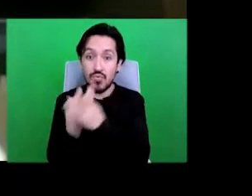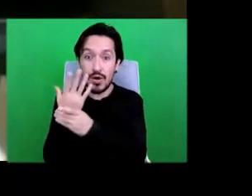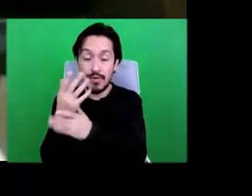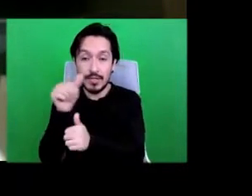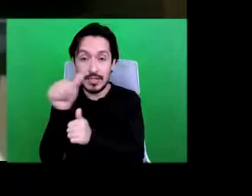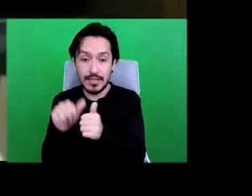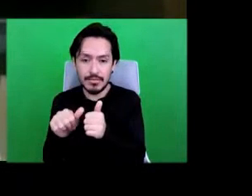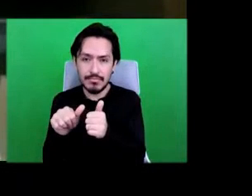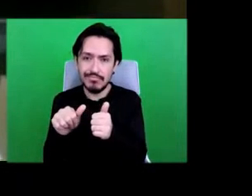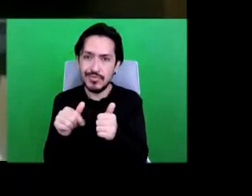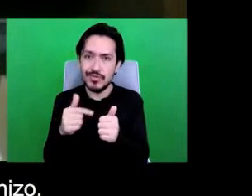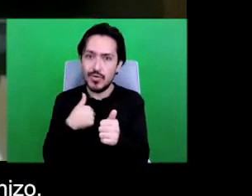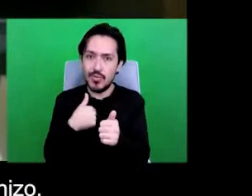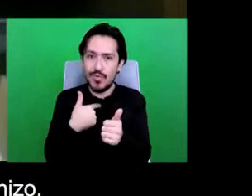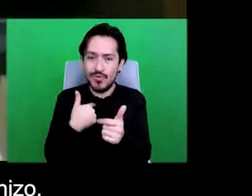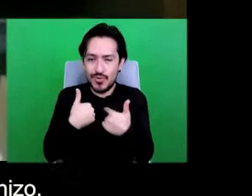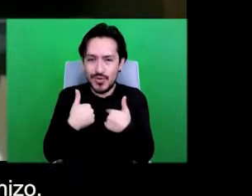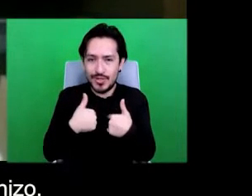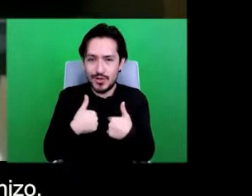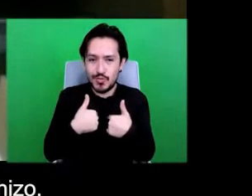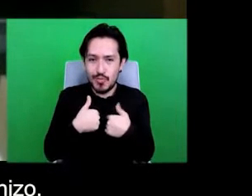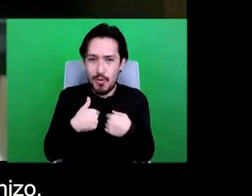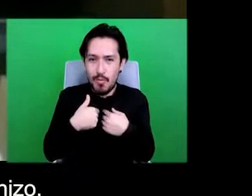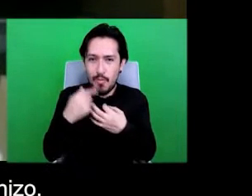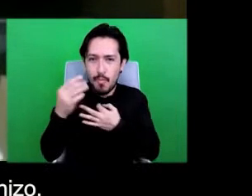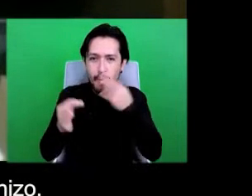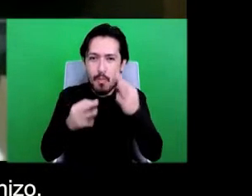caso, tenemos que estar actualizándonos. Entonces,